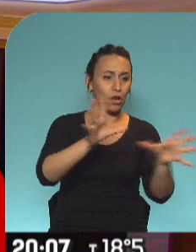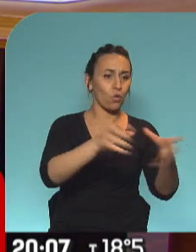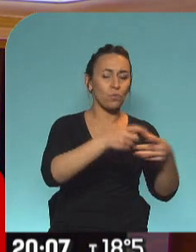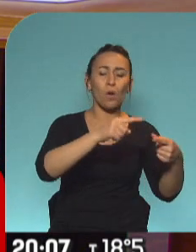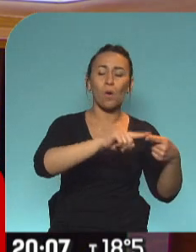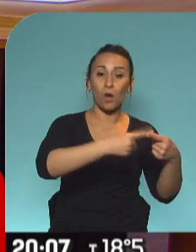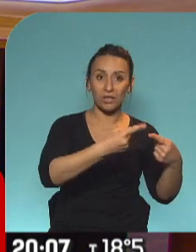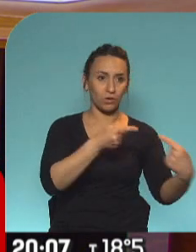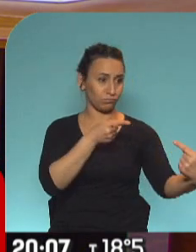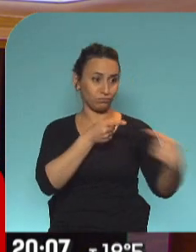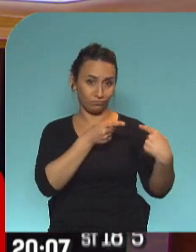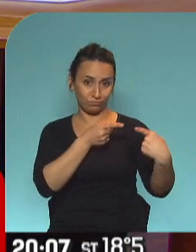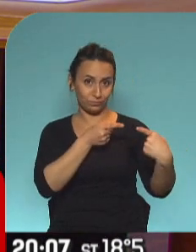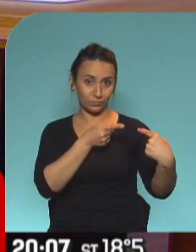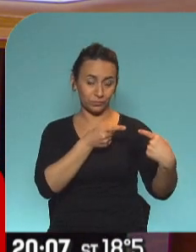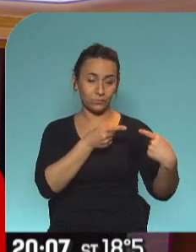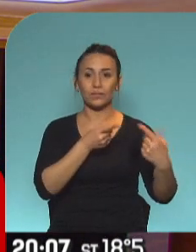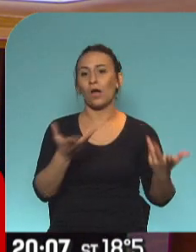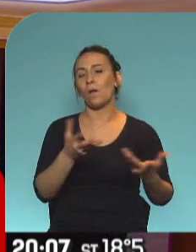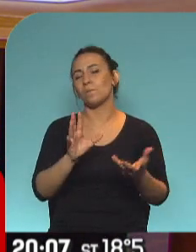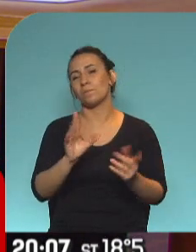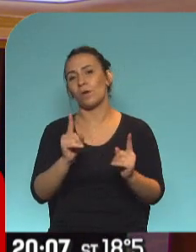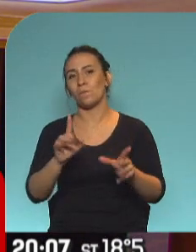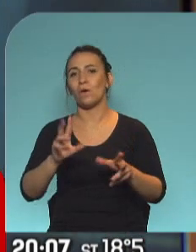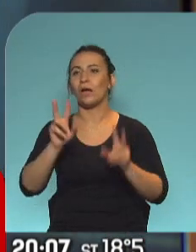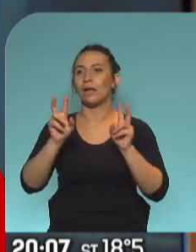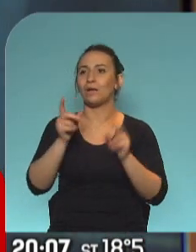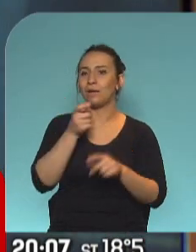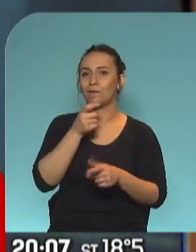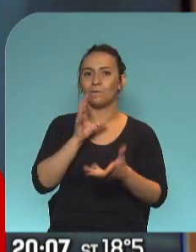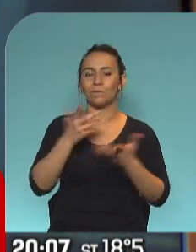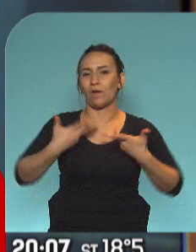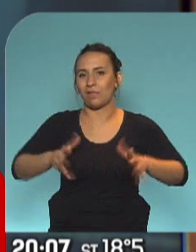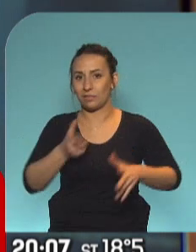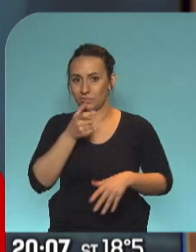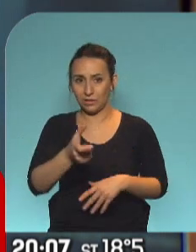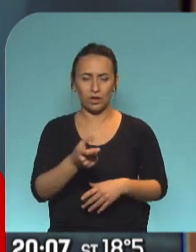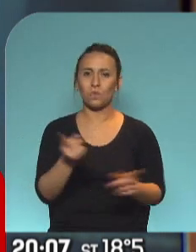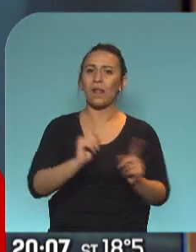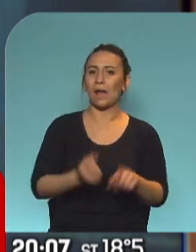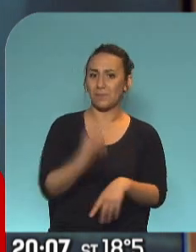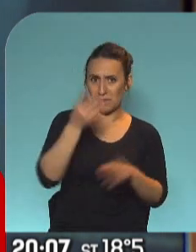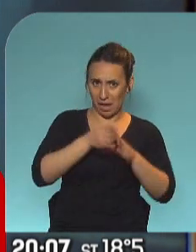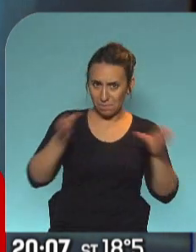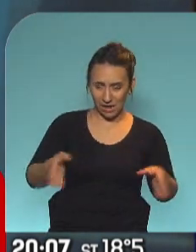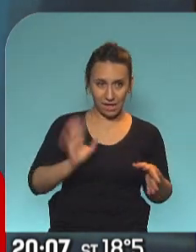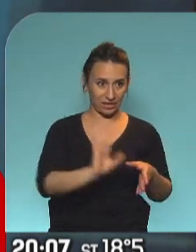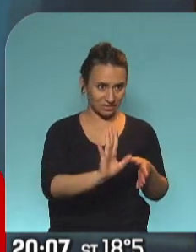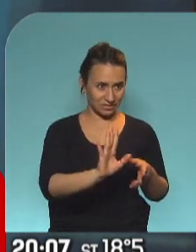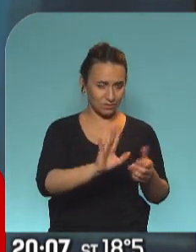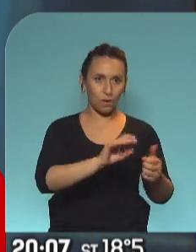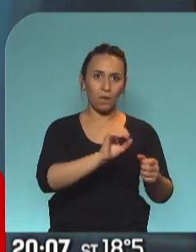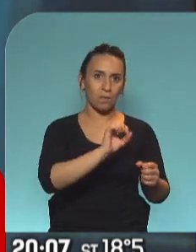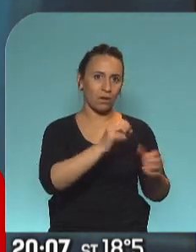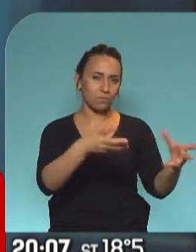que hasta si se quiere en la jerga de la política no es el primer capítulo. Luego periodistas,